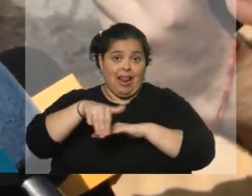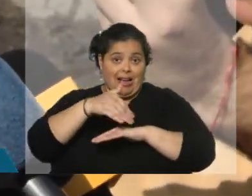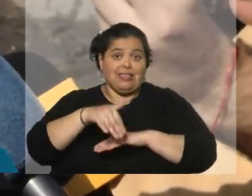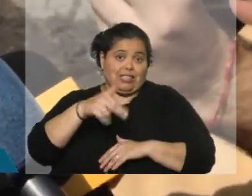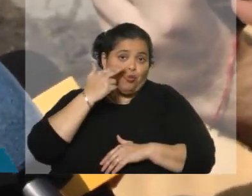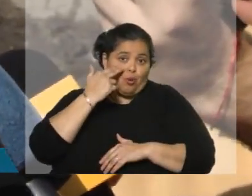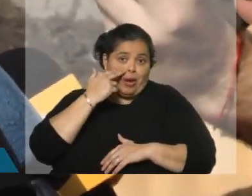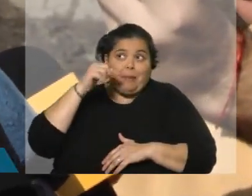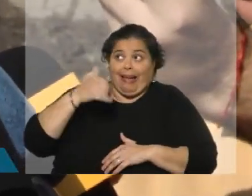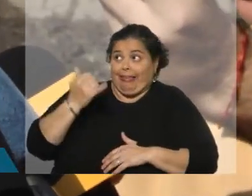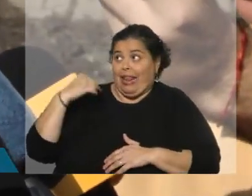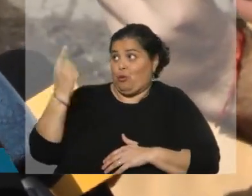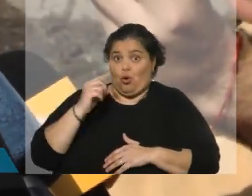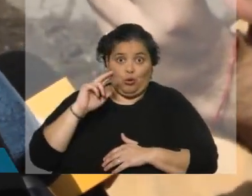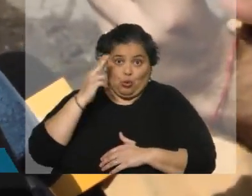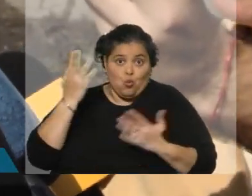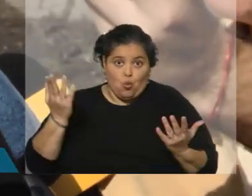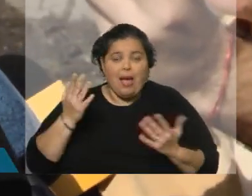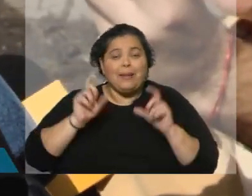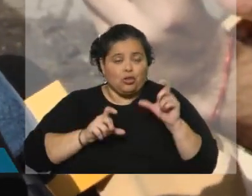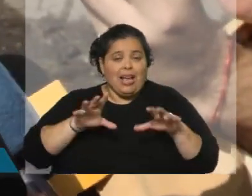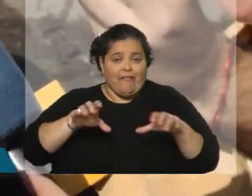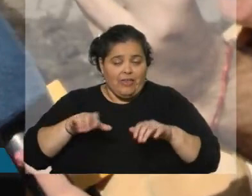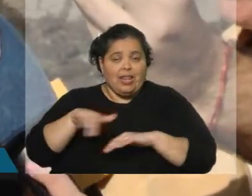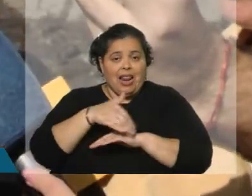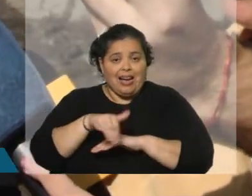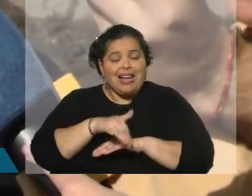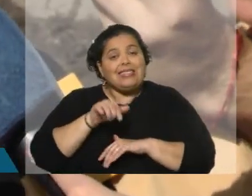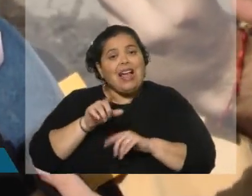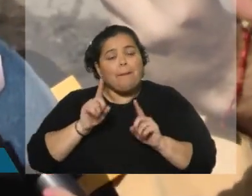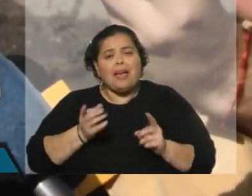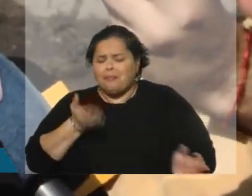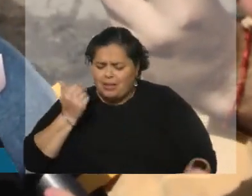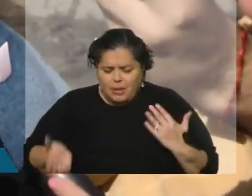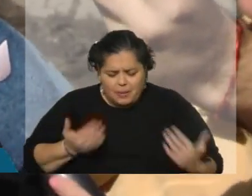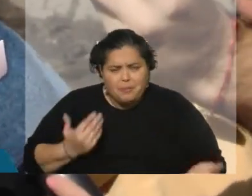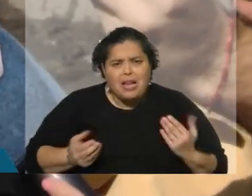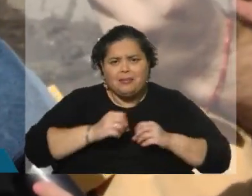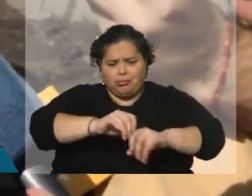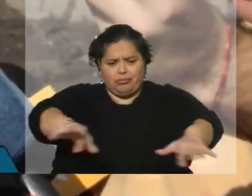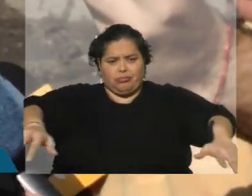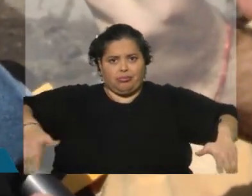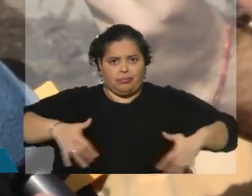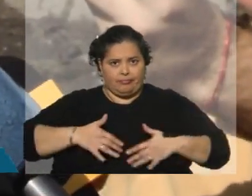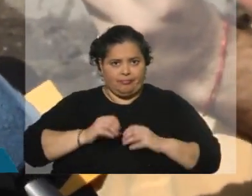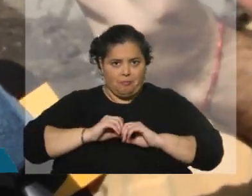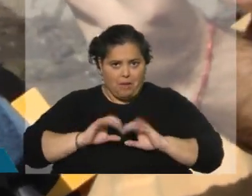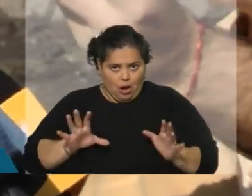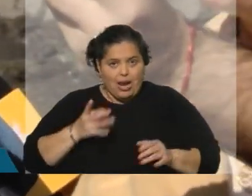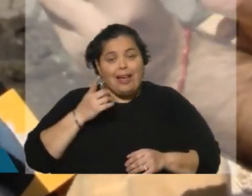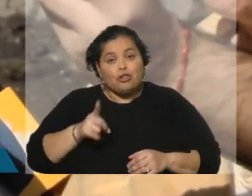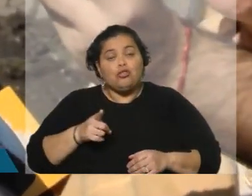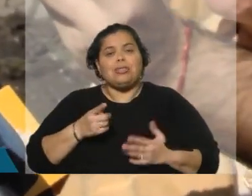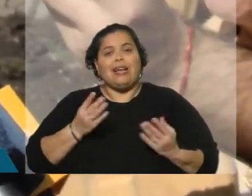país, un problema que tenemos todos, digamos, de gente en situación de calle, generaban mucho hurgado en esas papeleras que tiraban los residuos para afuera. Entonces,